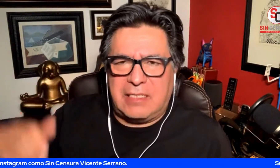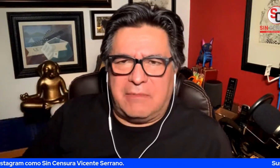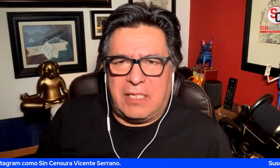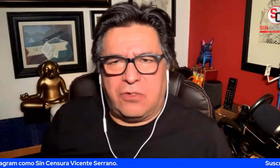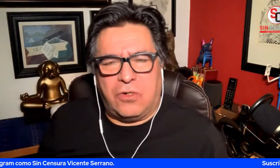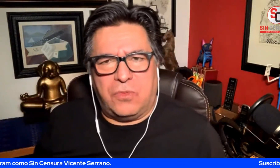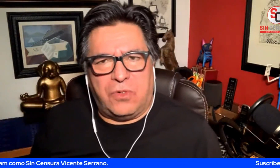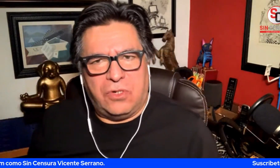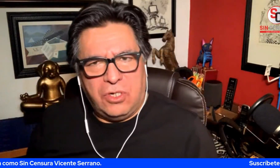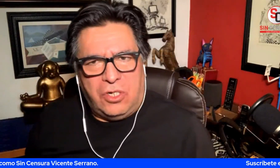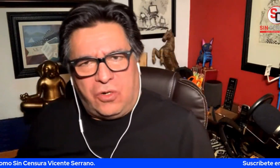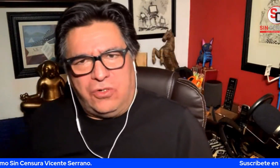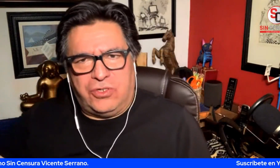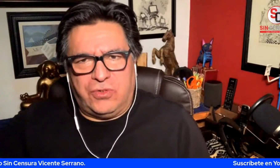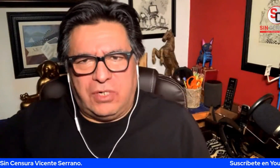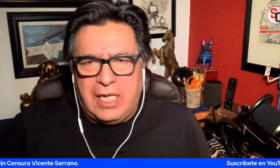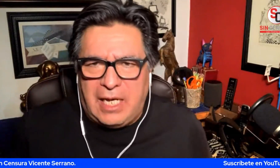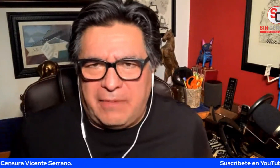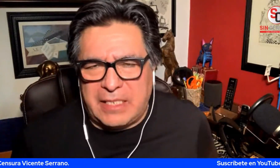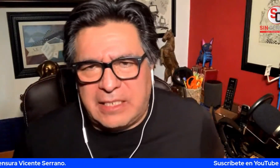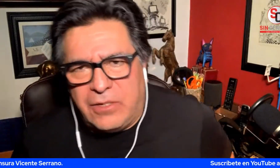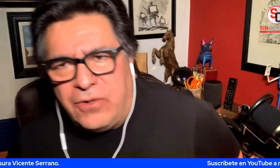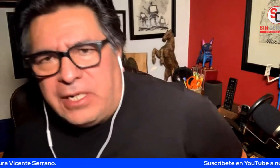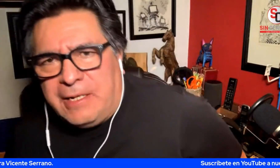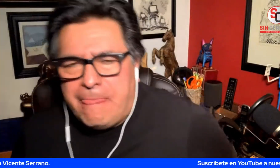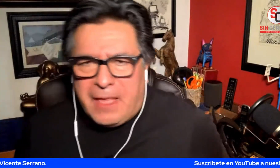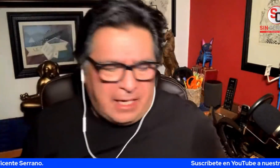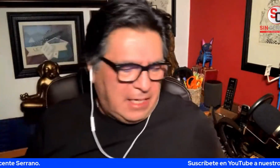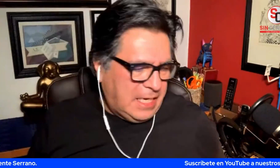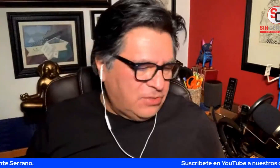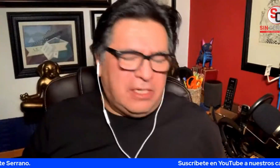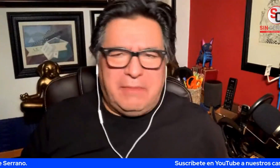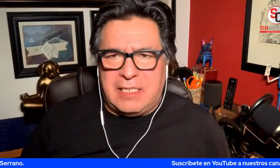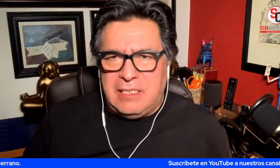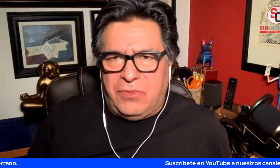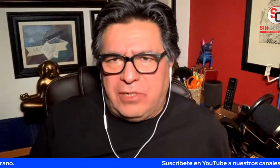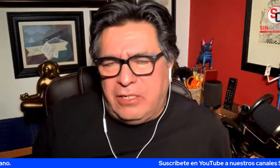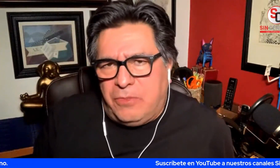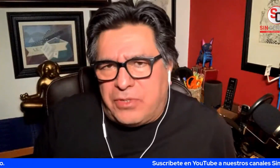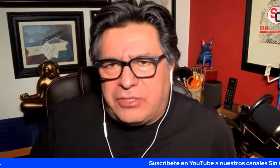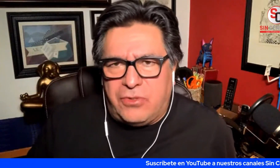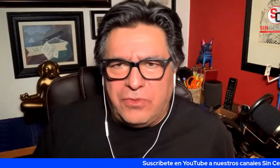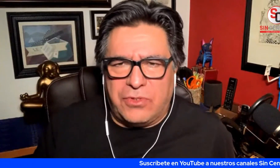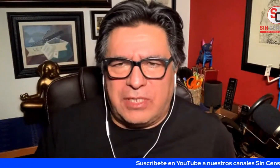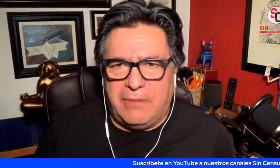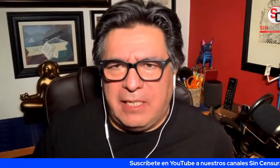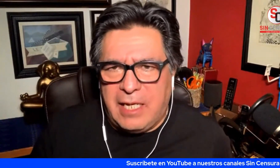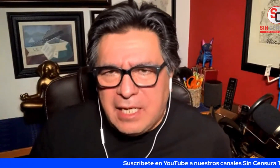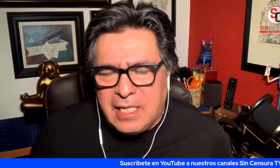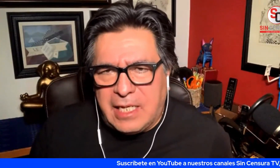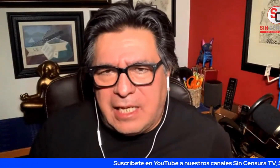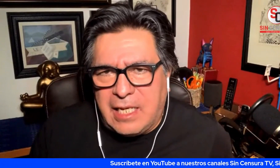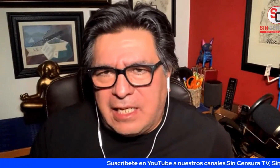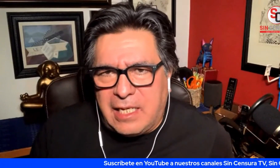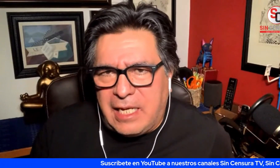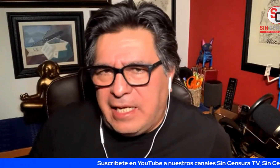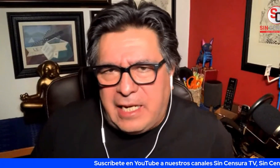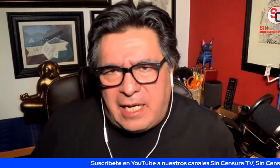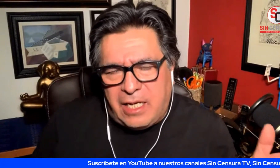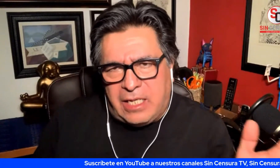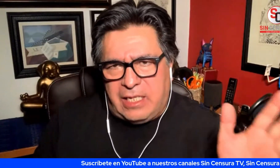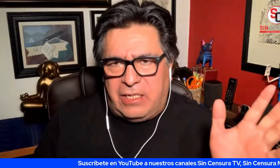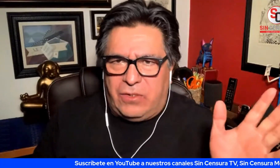y es más, te mando como cónsul a Barcelona. En el caso de Martín Moreno, pues todo el mundo sabía